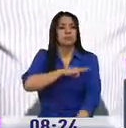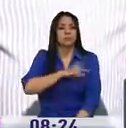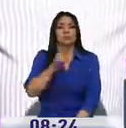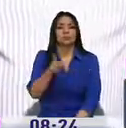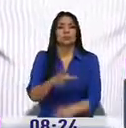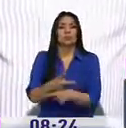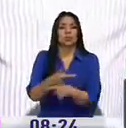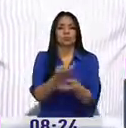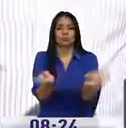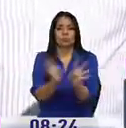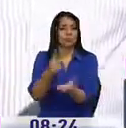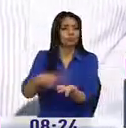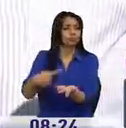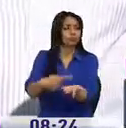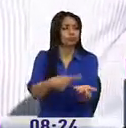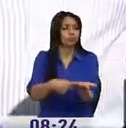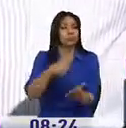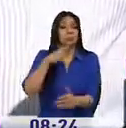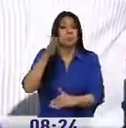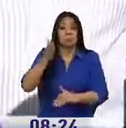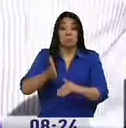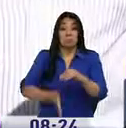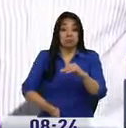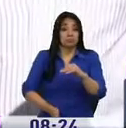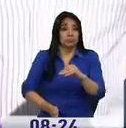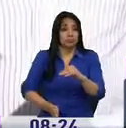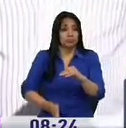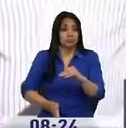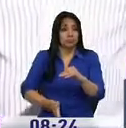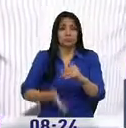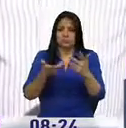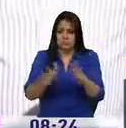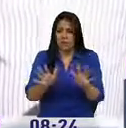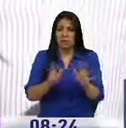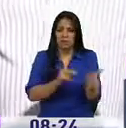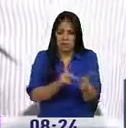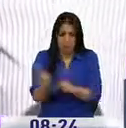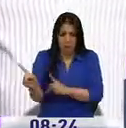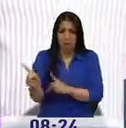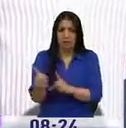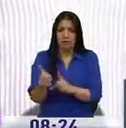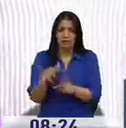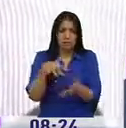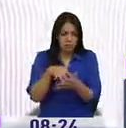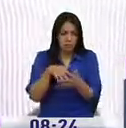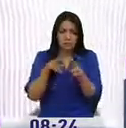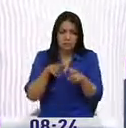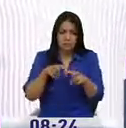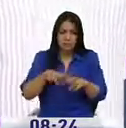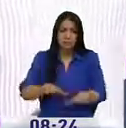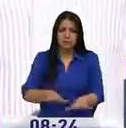en pleno, donde que se ponen plazos para poner en práctica y hacer el estudio de la tarifa